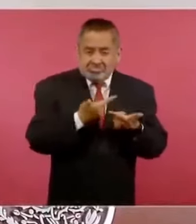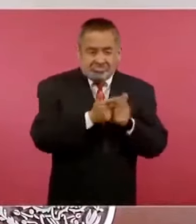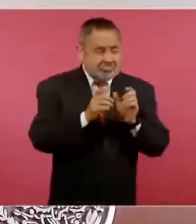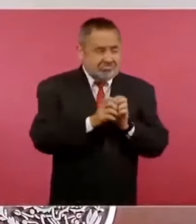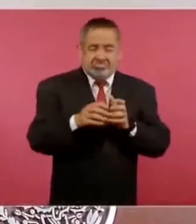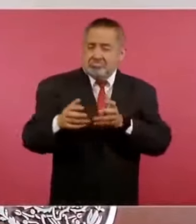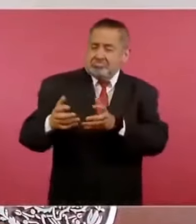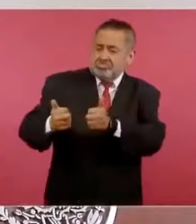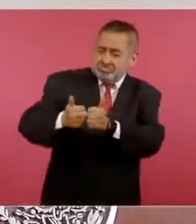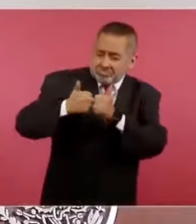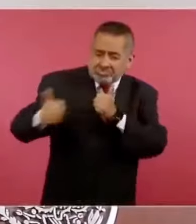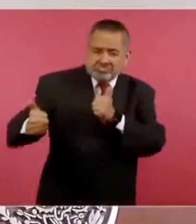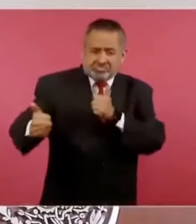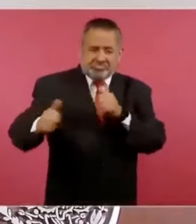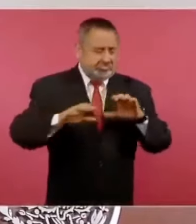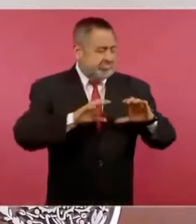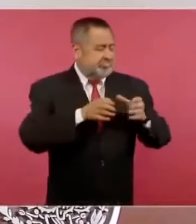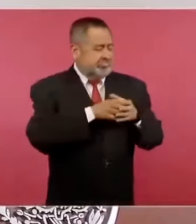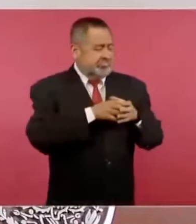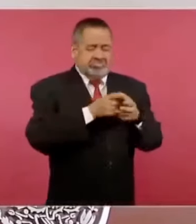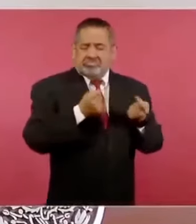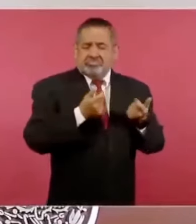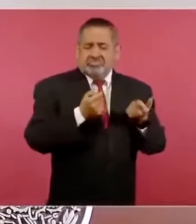desprendido completamente